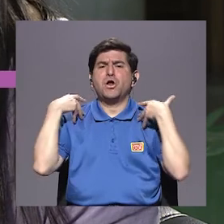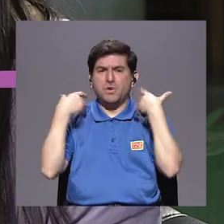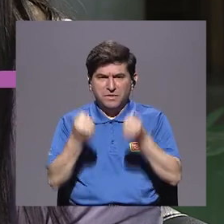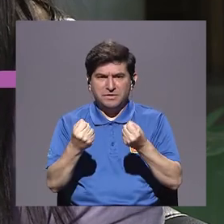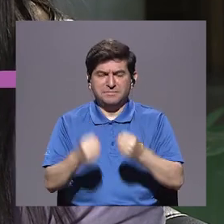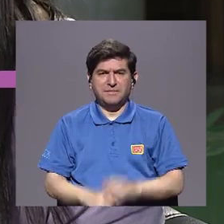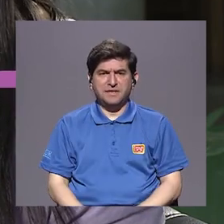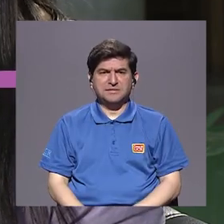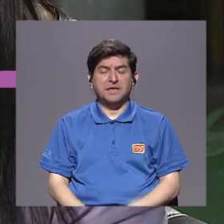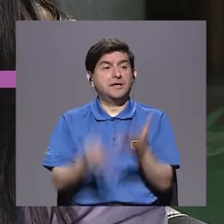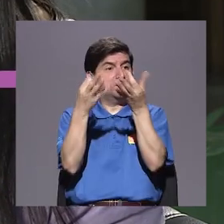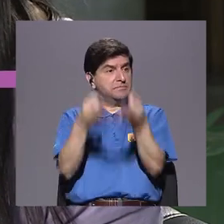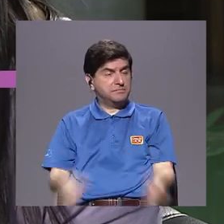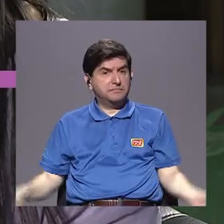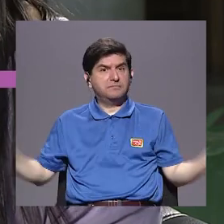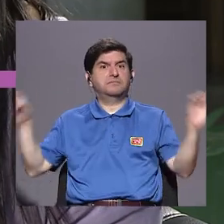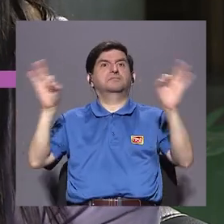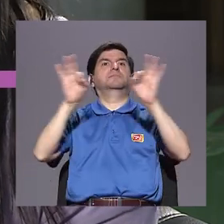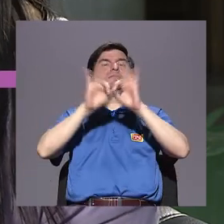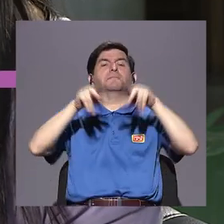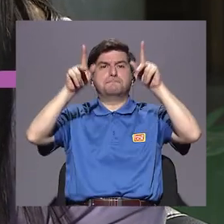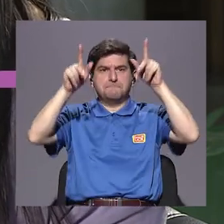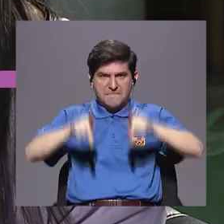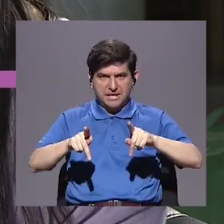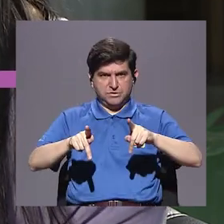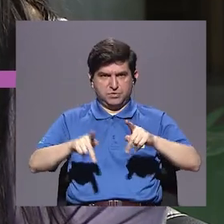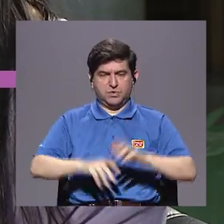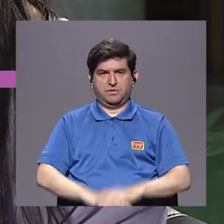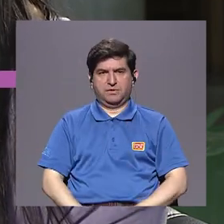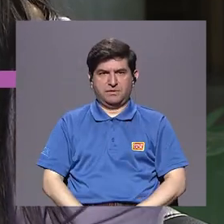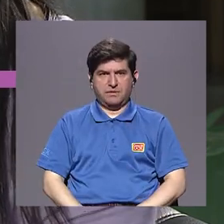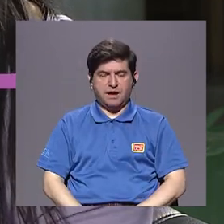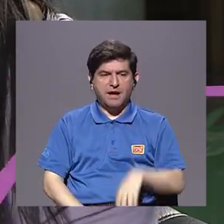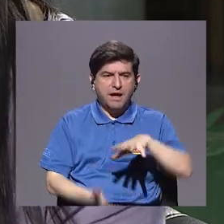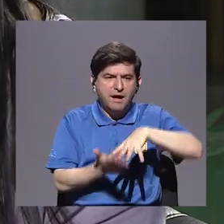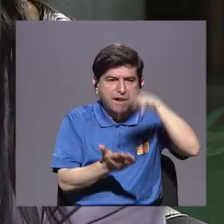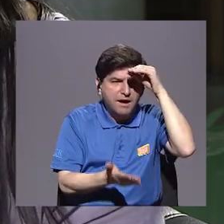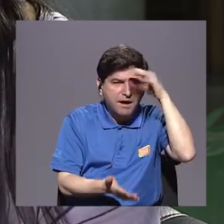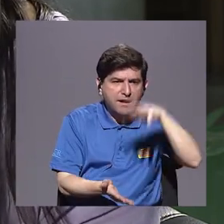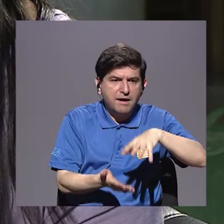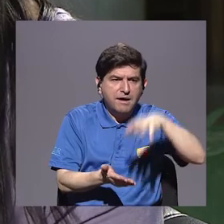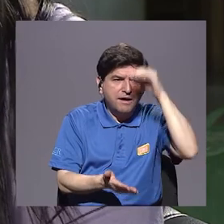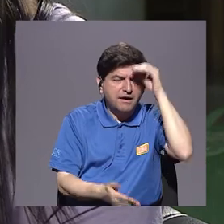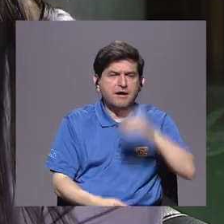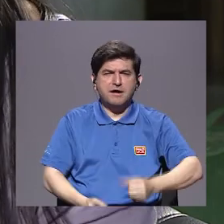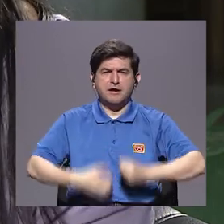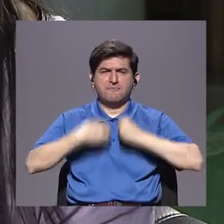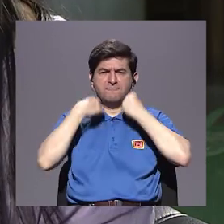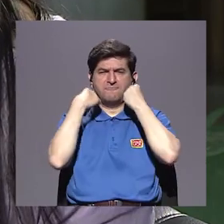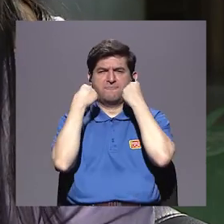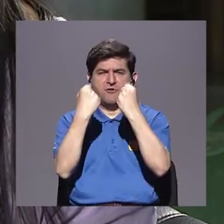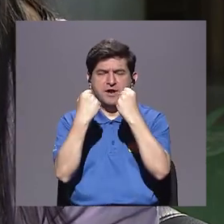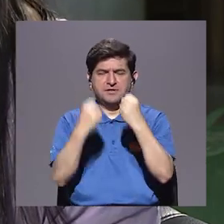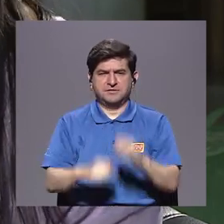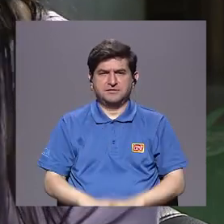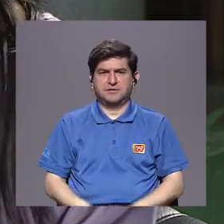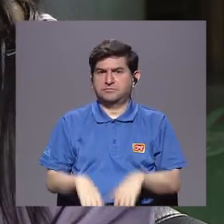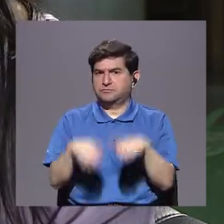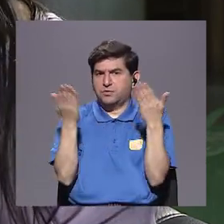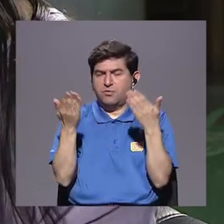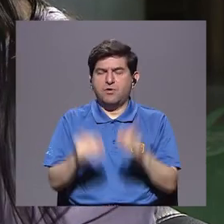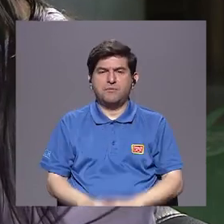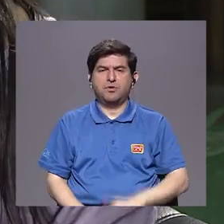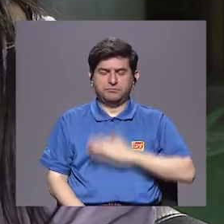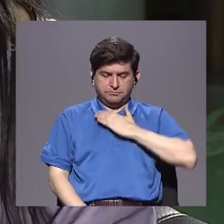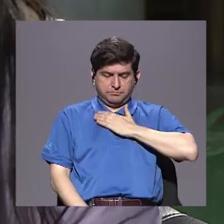salud. Entonces, era importante que la persona aprendiera a generar la fuerza a nivel